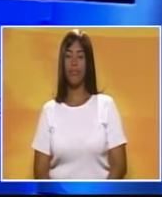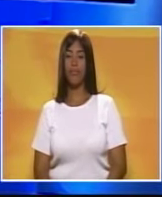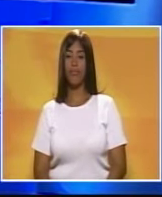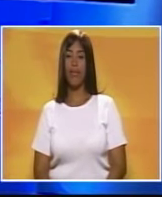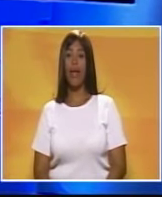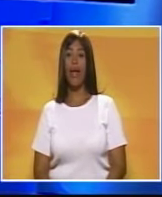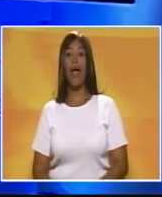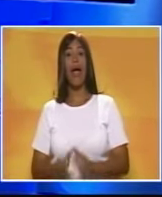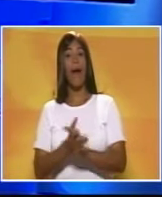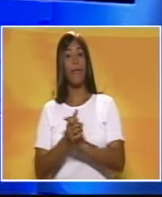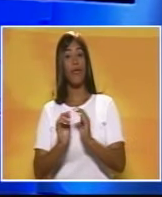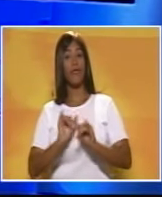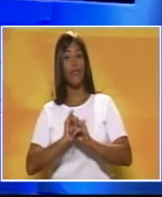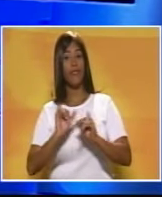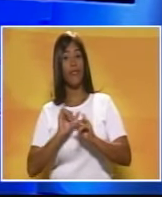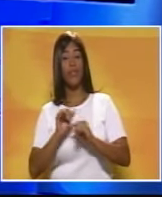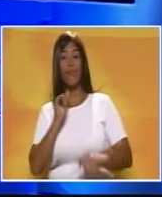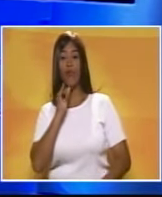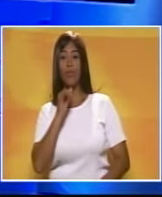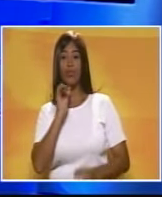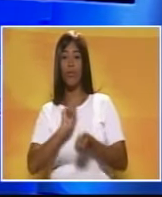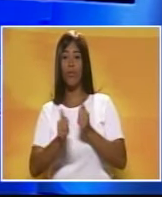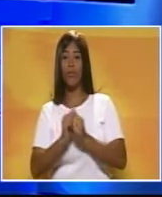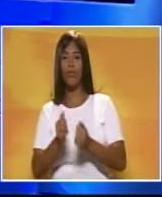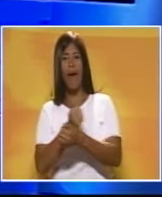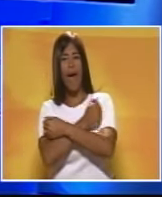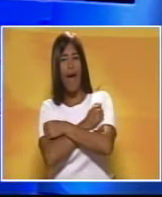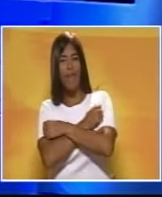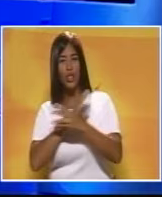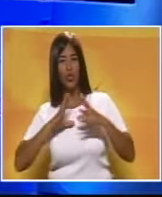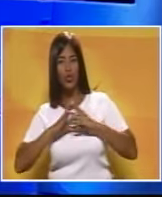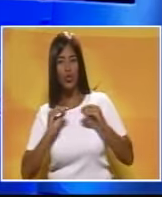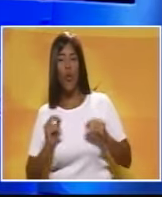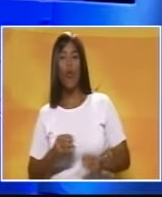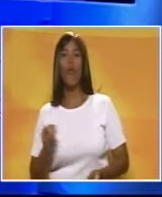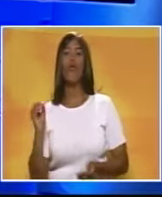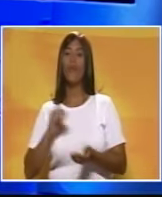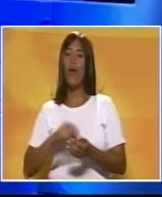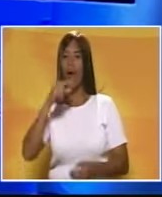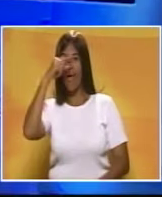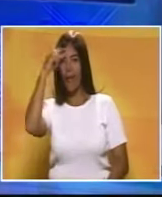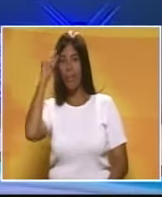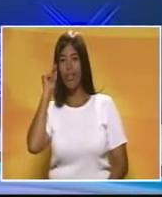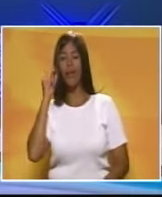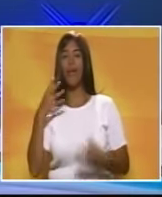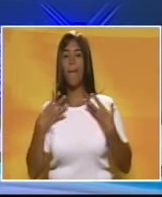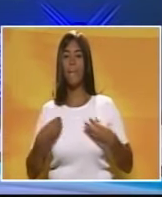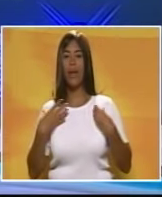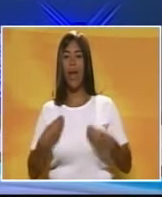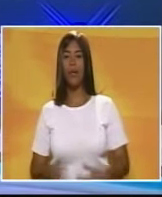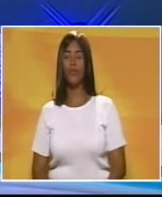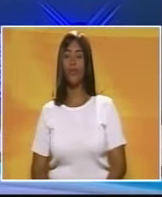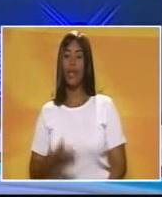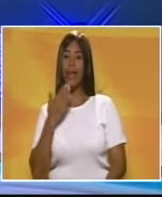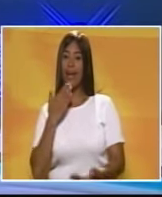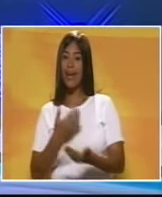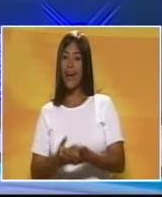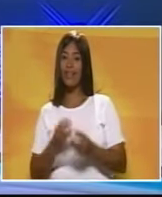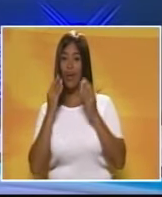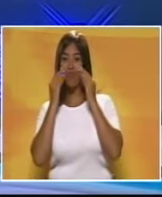Amigos, hasta aquí la información deportiva en su noticiero Venevisión. Un fuerte abrazo para todos. Volvemos con Endrina y con Milagros. Gracias,